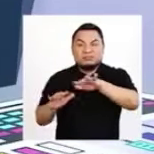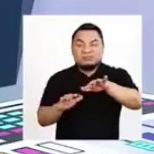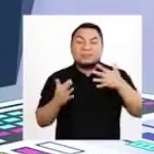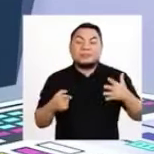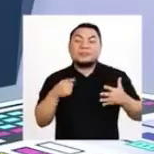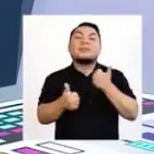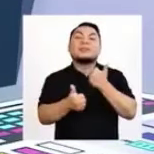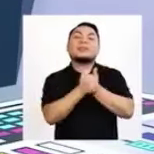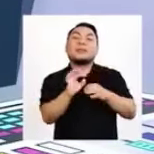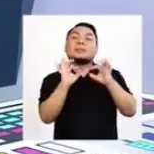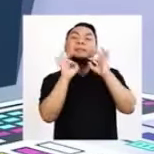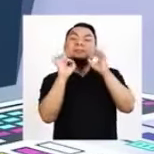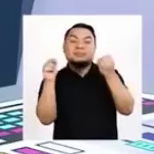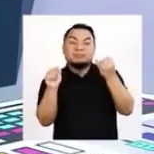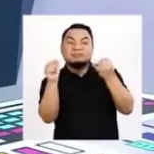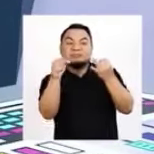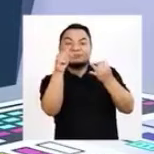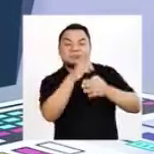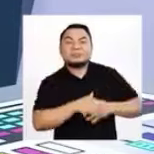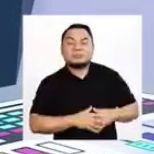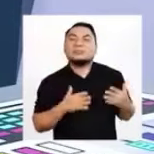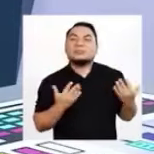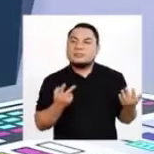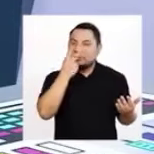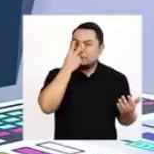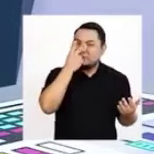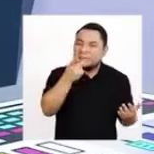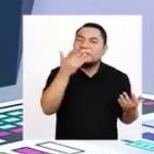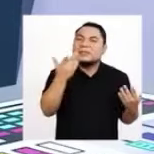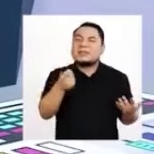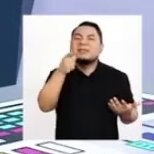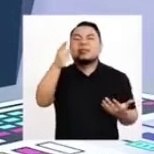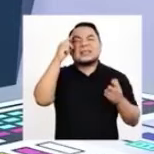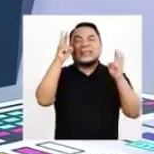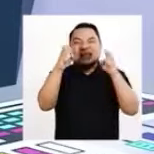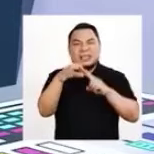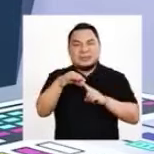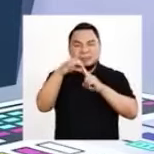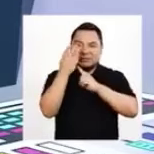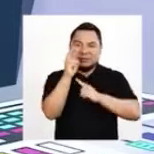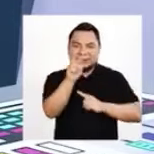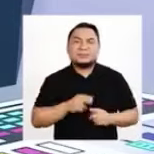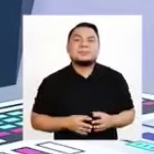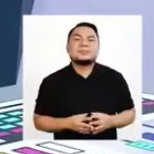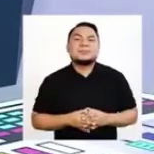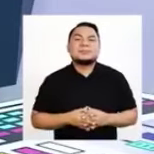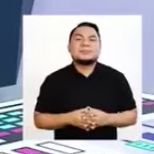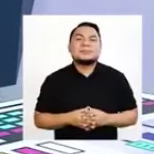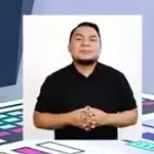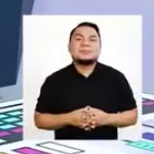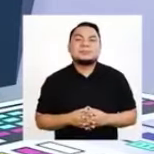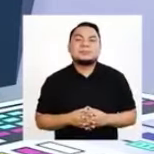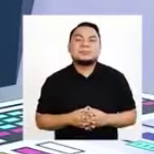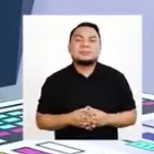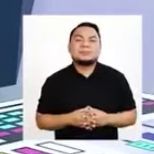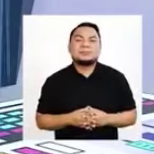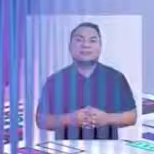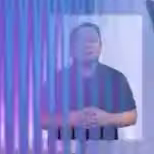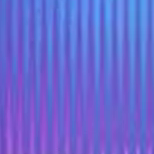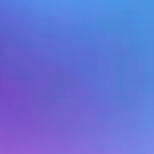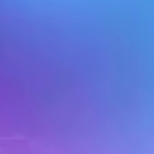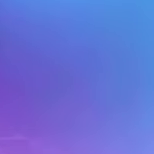naturales, el peligro y los factores de riesgo, veamos este caso en especial.